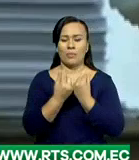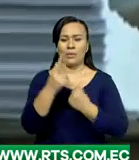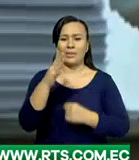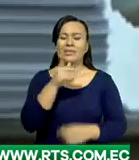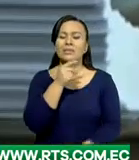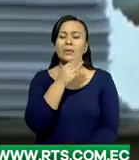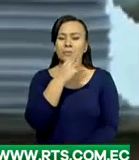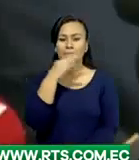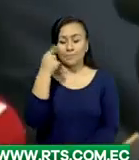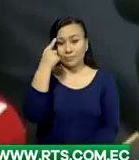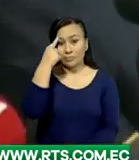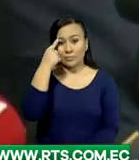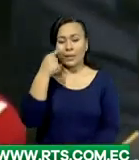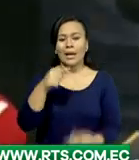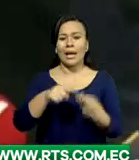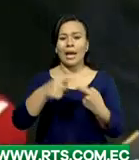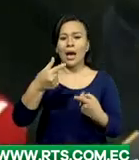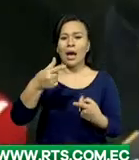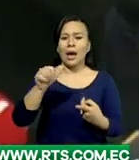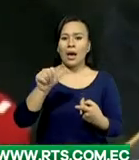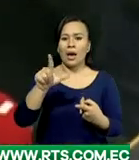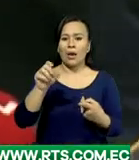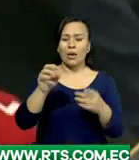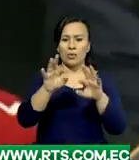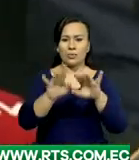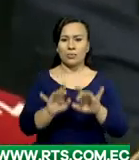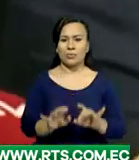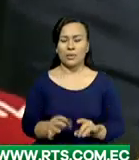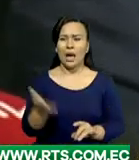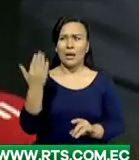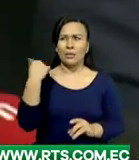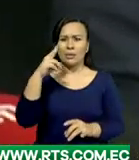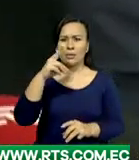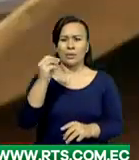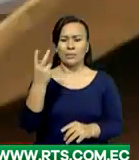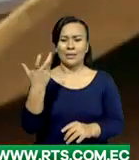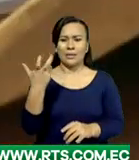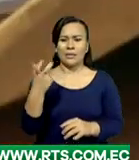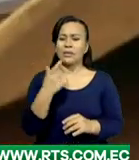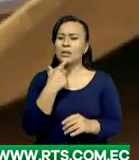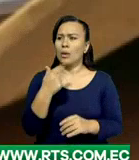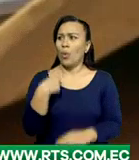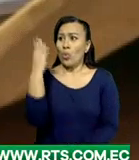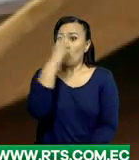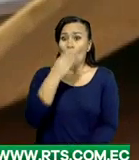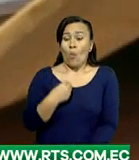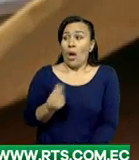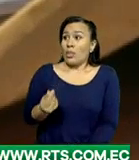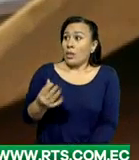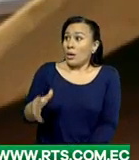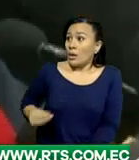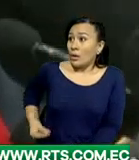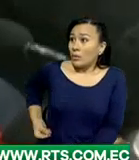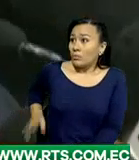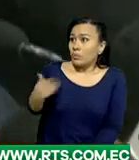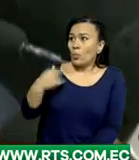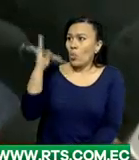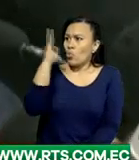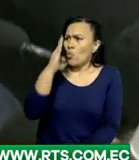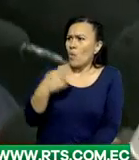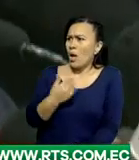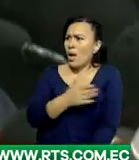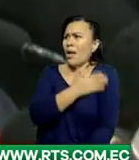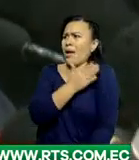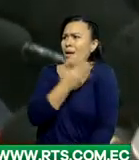formaban parte. Galo Mora, que fue secretario del movimiento en 2013, asegura que él jamás recibió dinero de Odebrecht. Jamás he